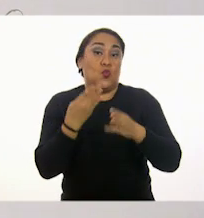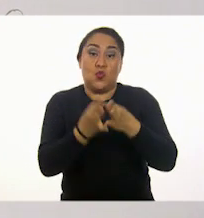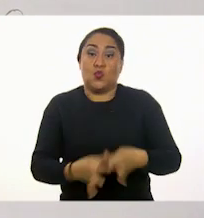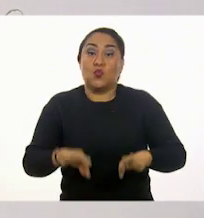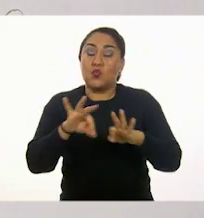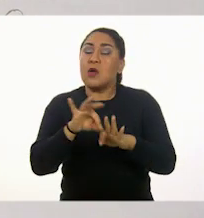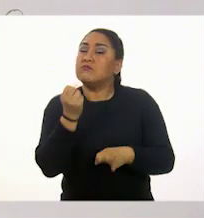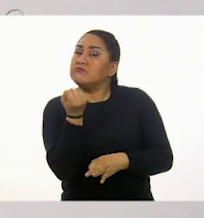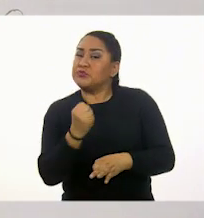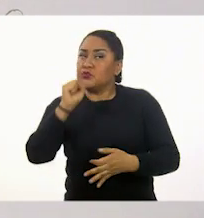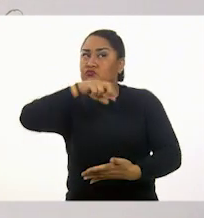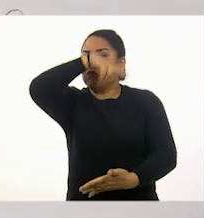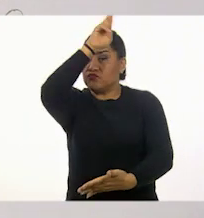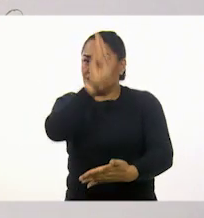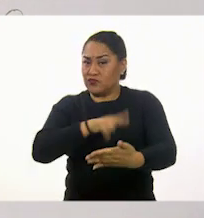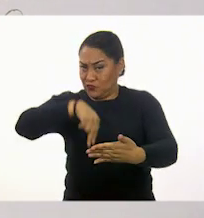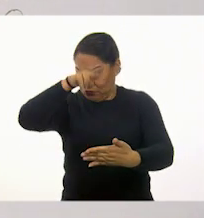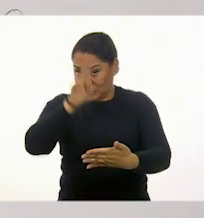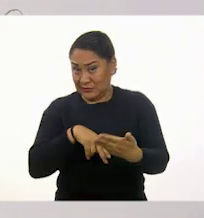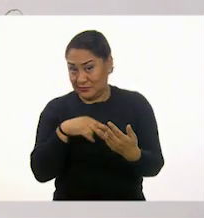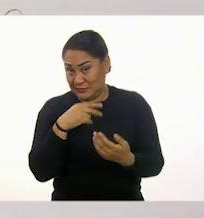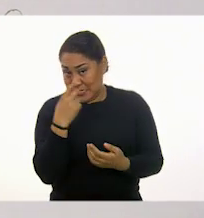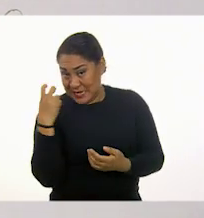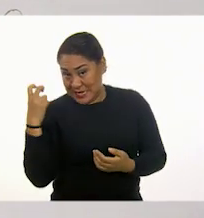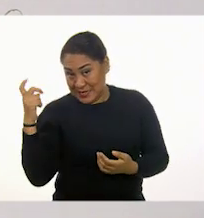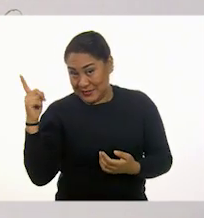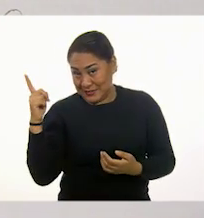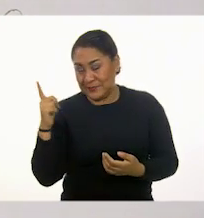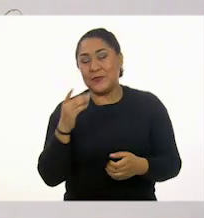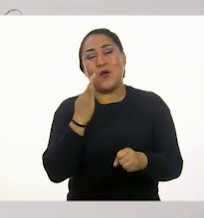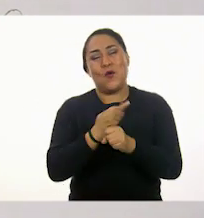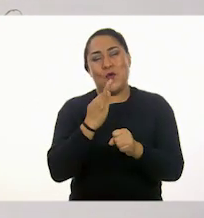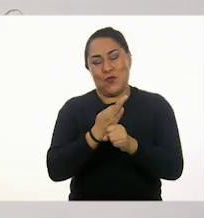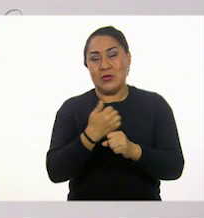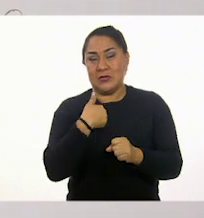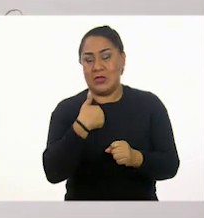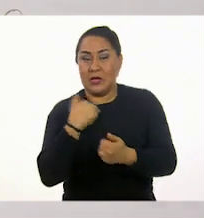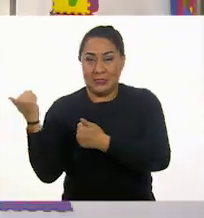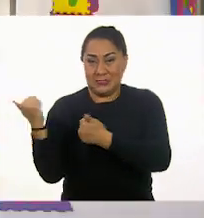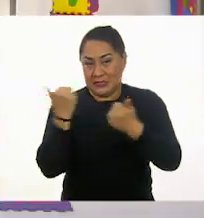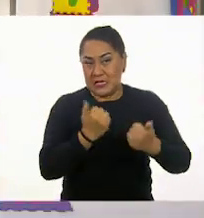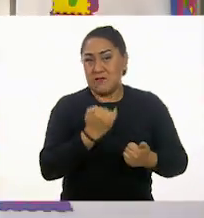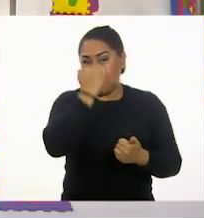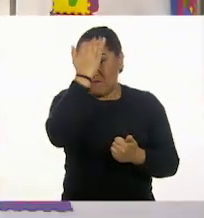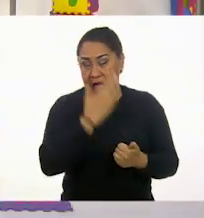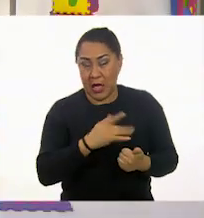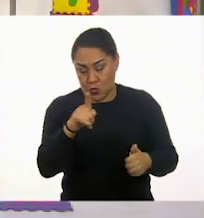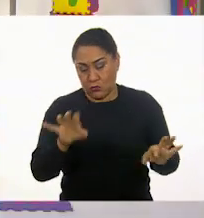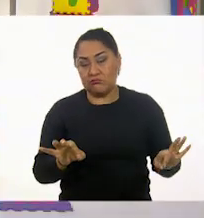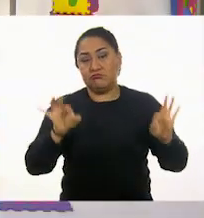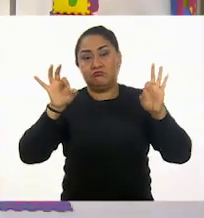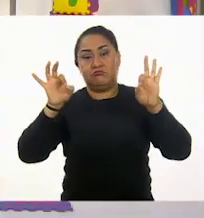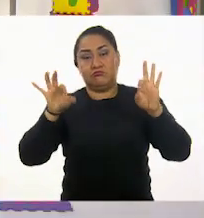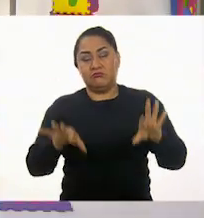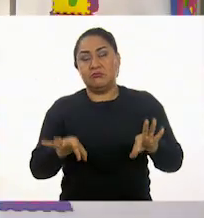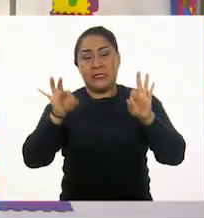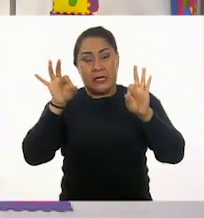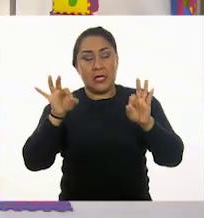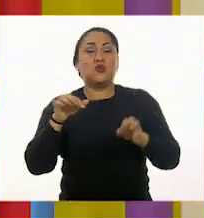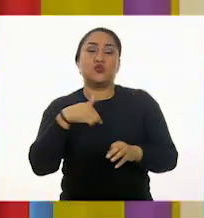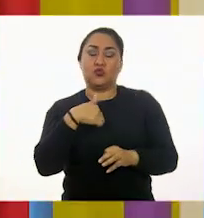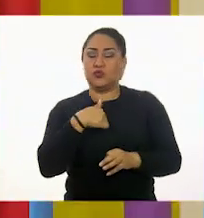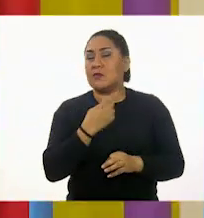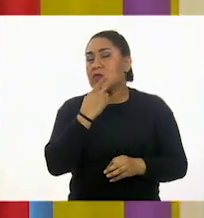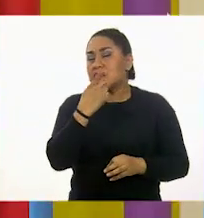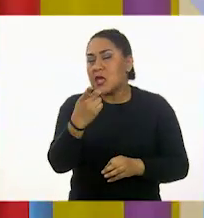renombrados muralistas. Yo aquí tengo varias imágenes, vas a ir tomando cada una y yo voy a ir diciendo el